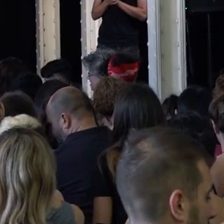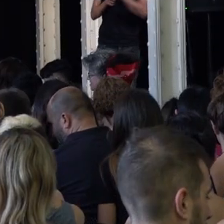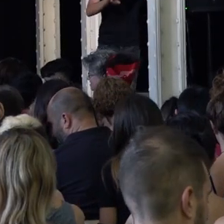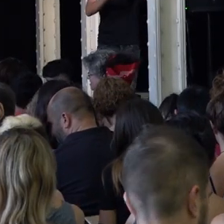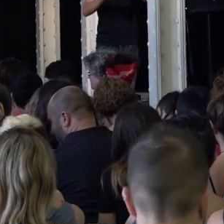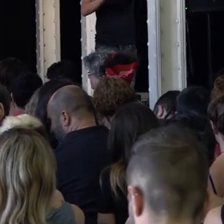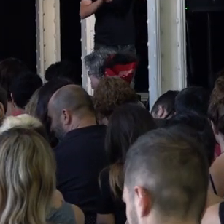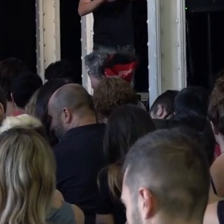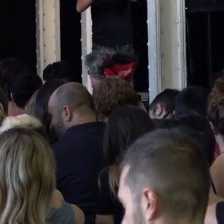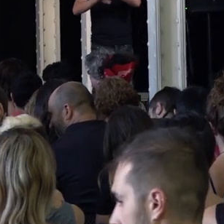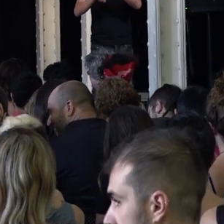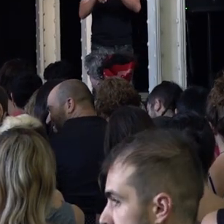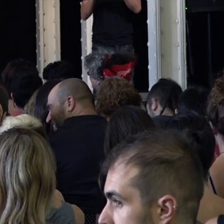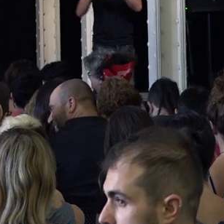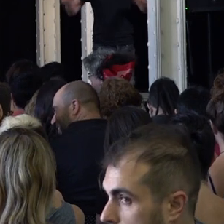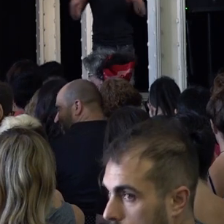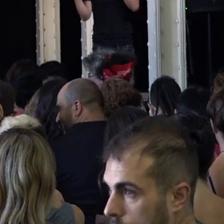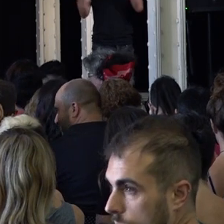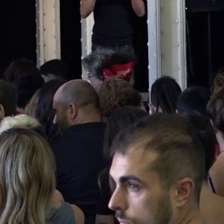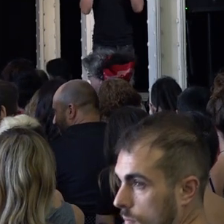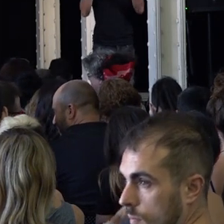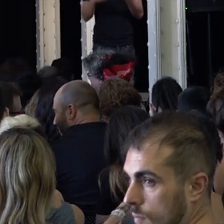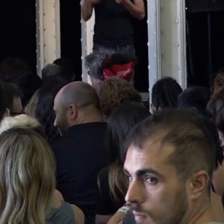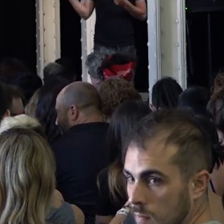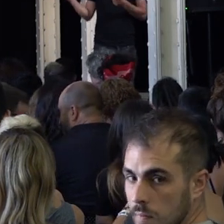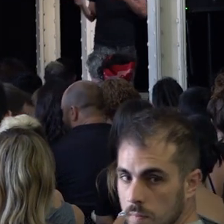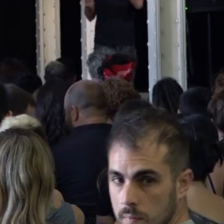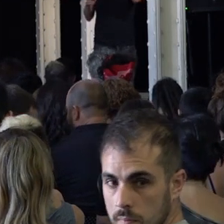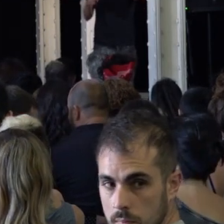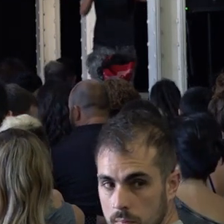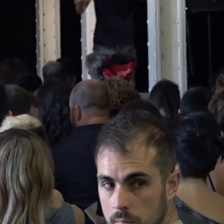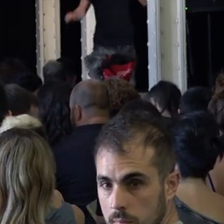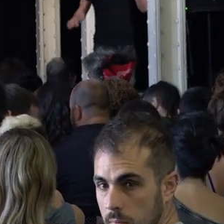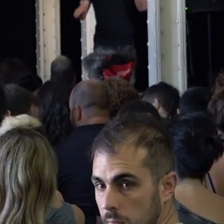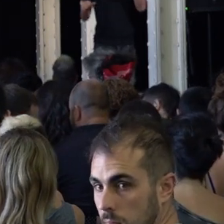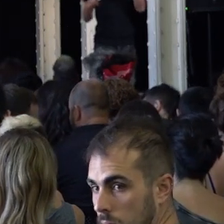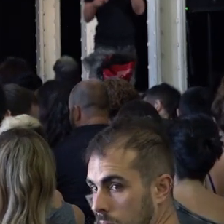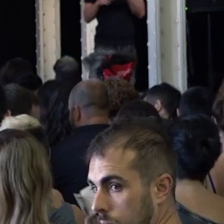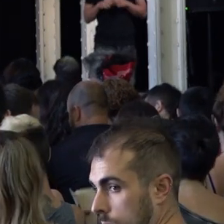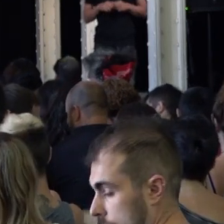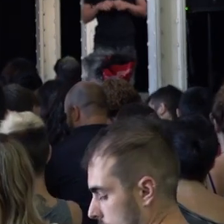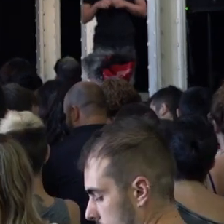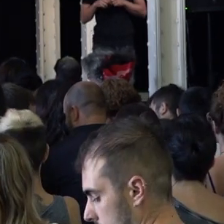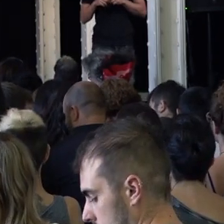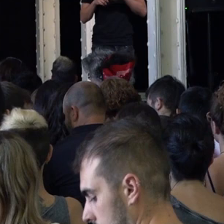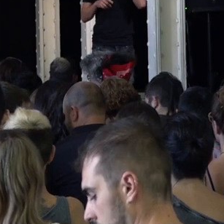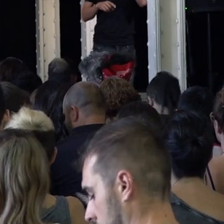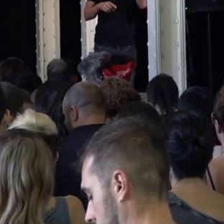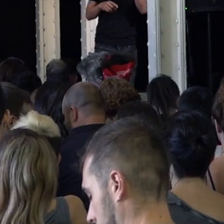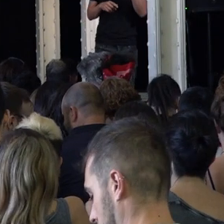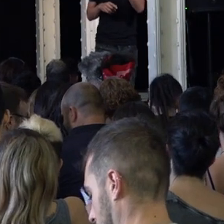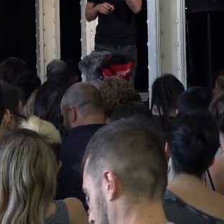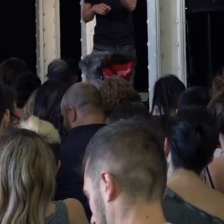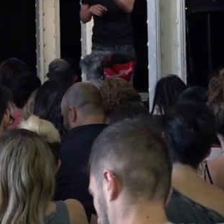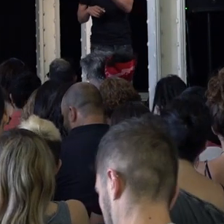intervenciones. Fefa, bueno, hace más de 20 años, ¿no?, que compatibiliza la actividad docente